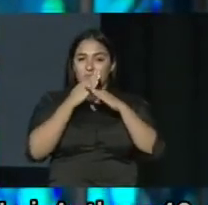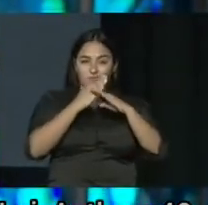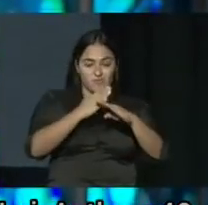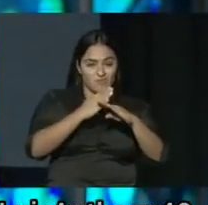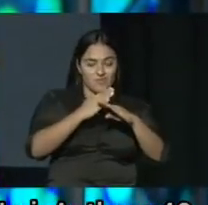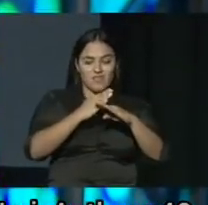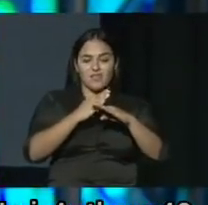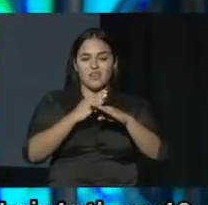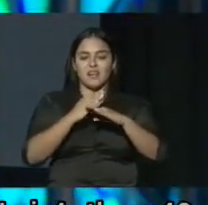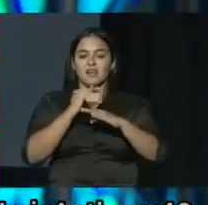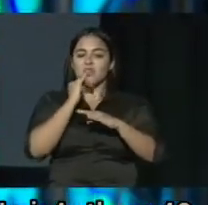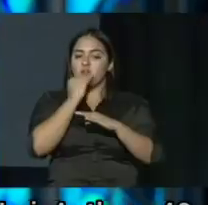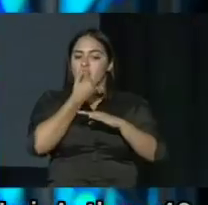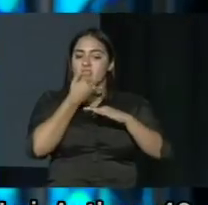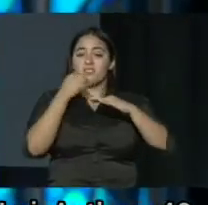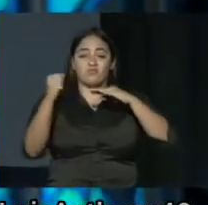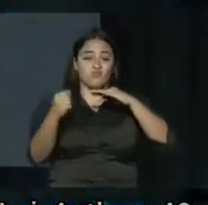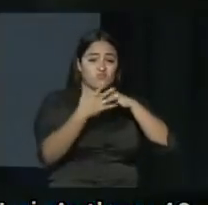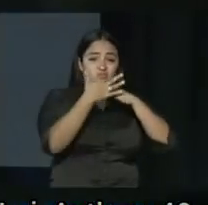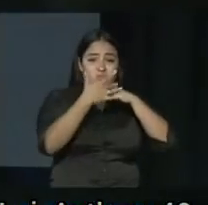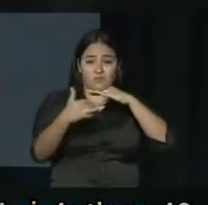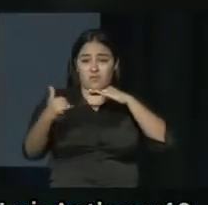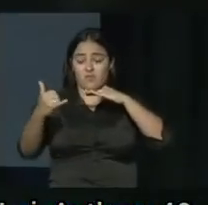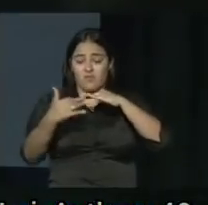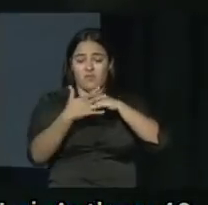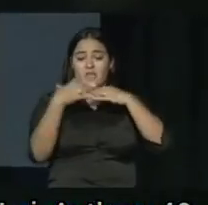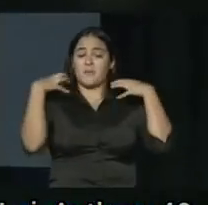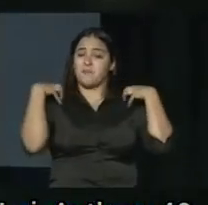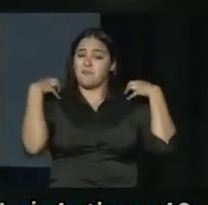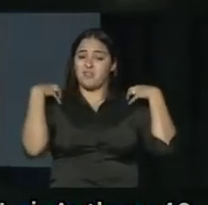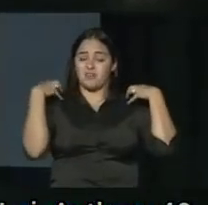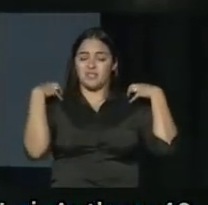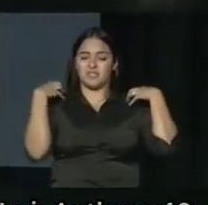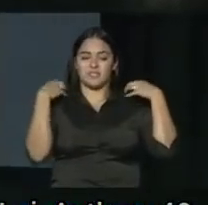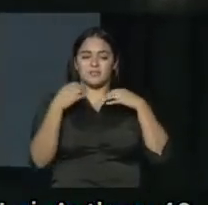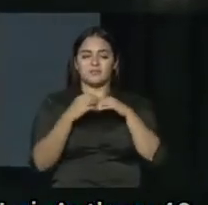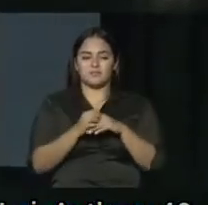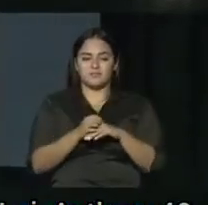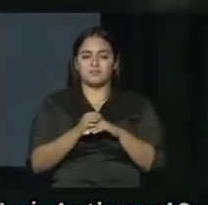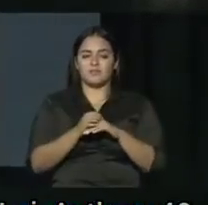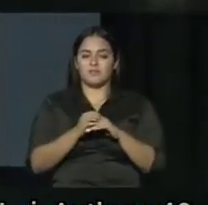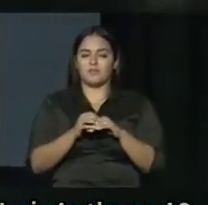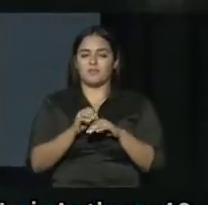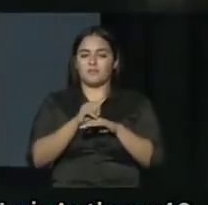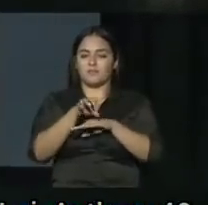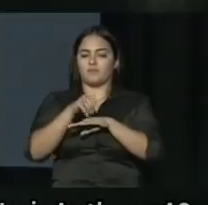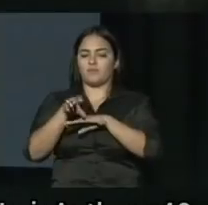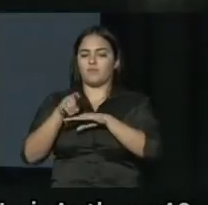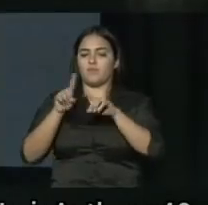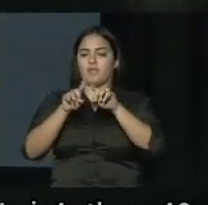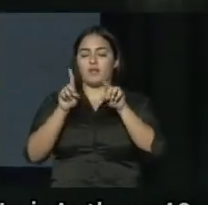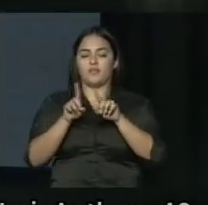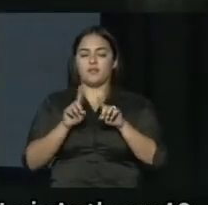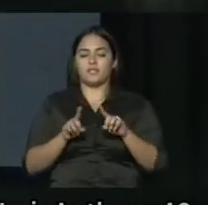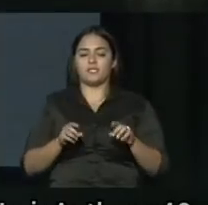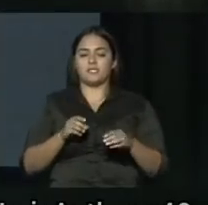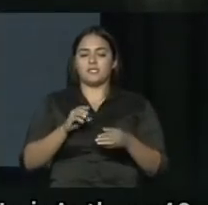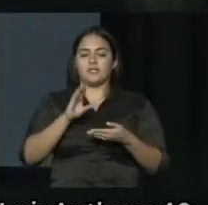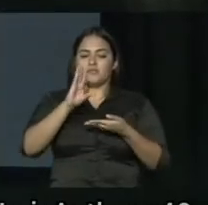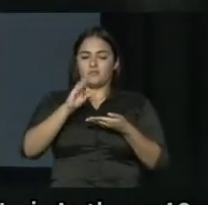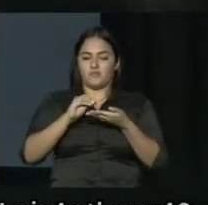los daños a nuestras costas y playas, promover el redesarrollo de los cascos urbanos, minimizando el impacto en